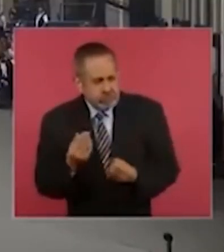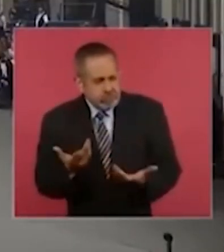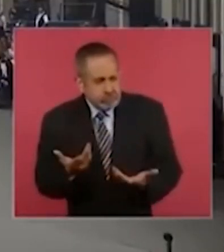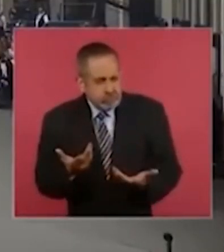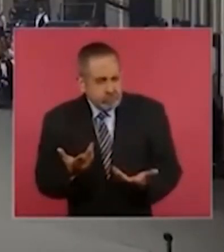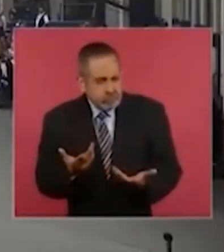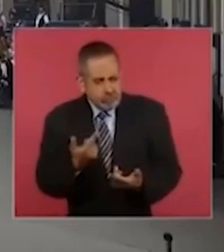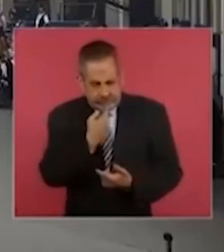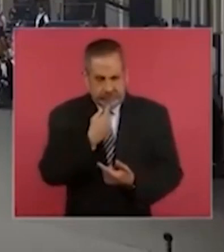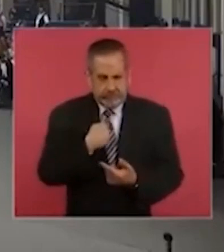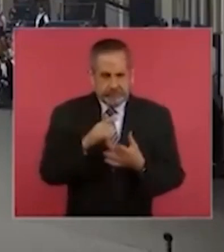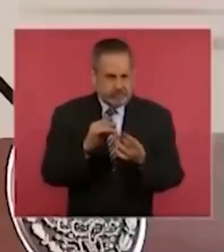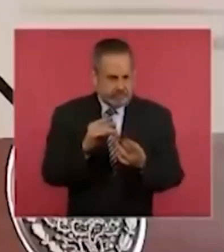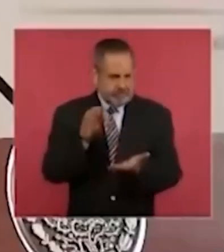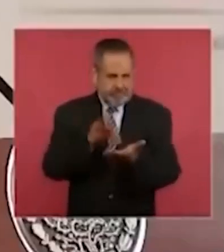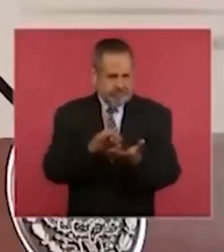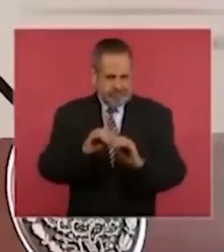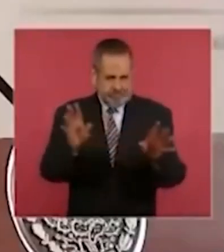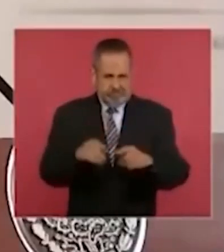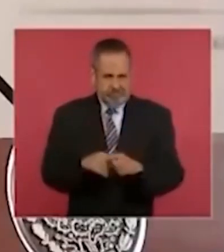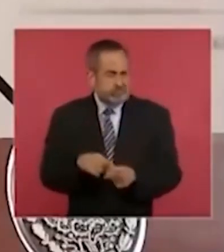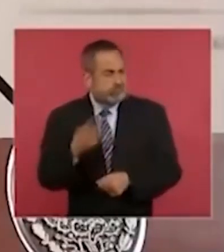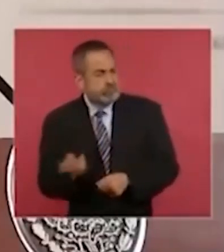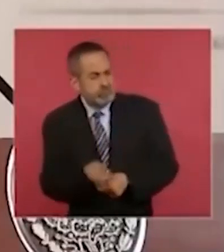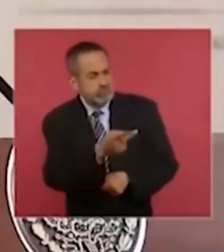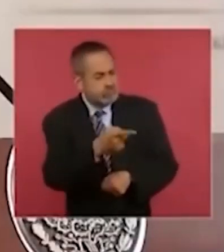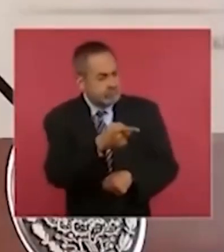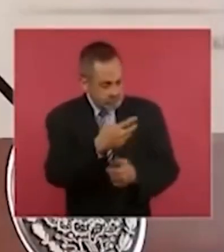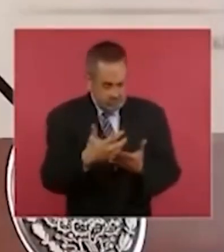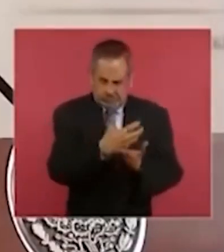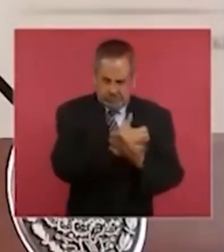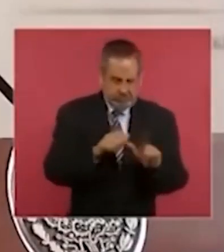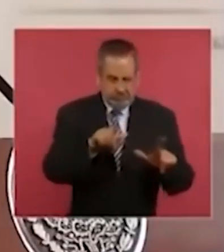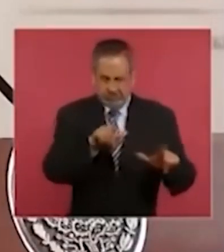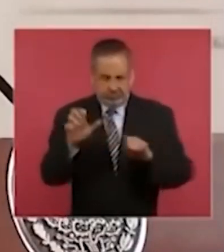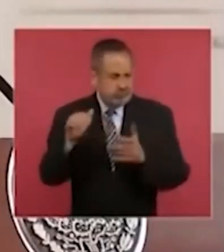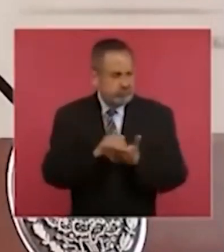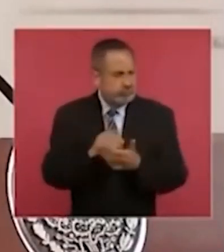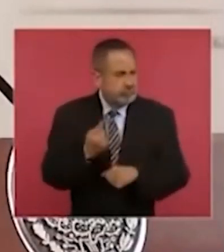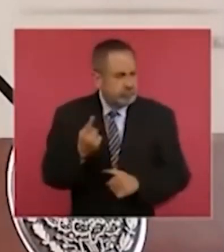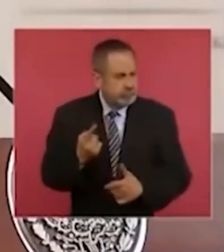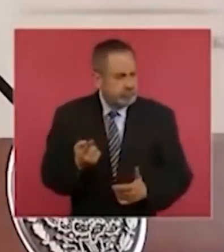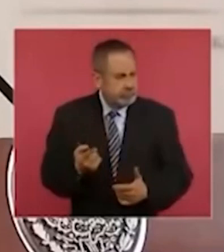A ver, así, en total.